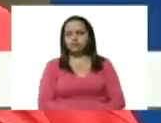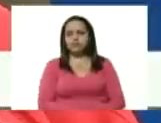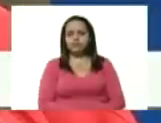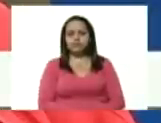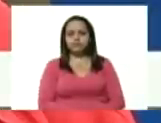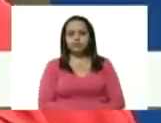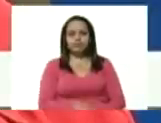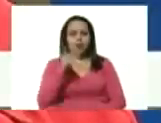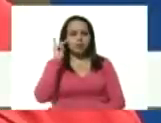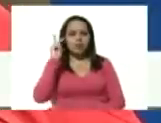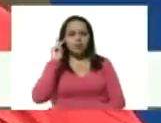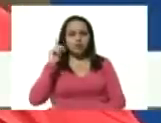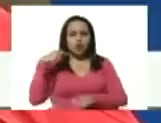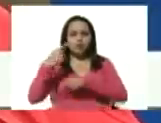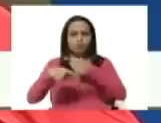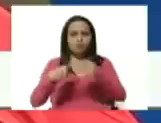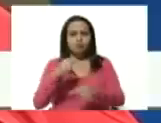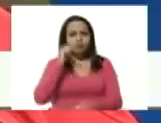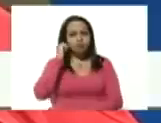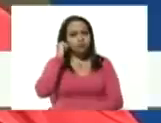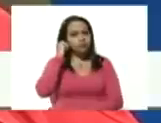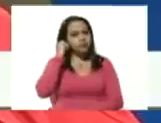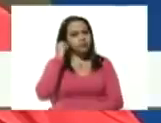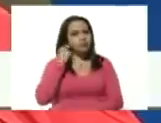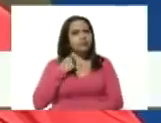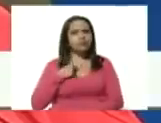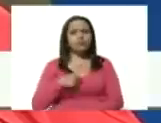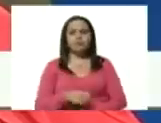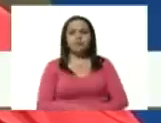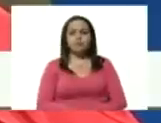Profesora de varias generaciones y aún